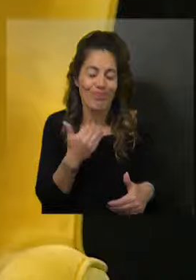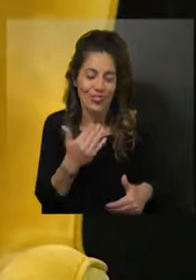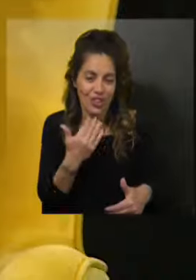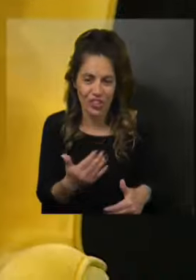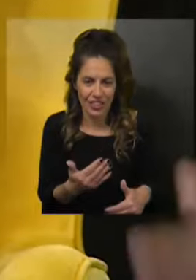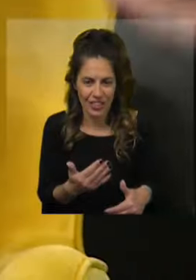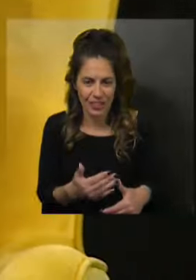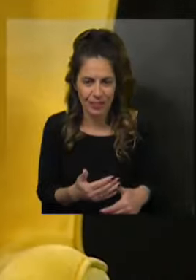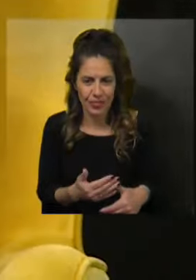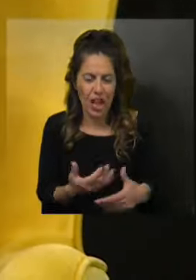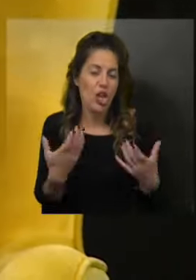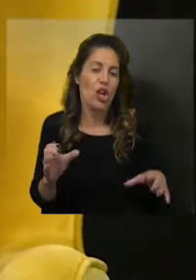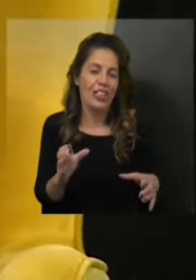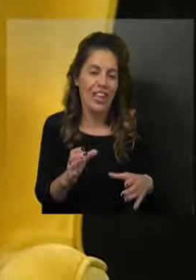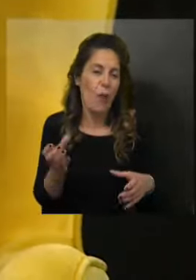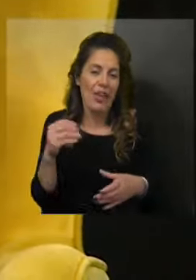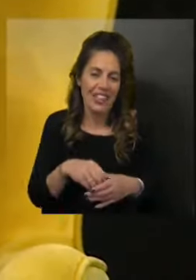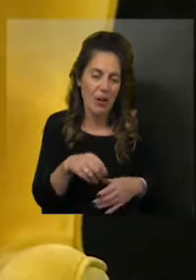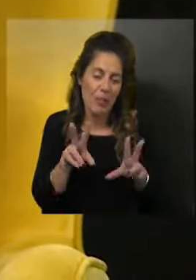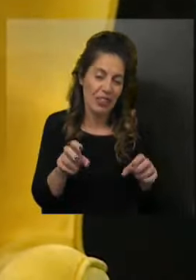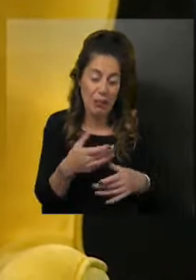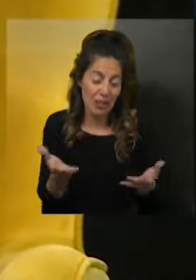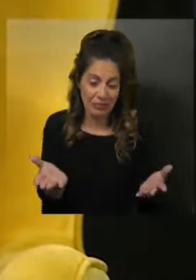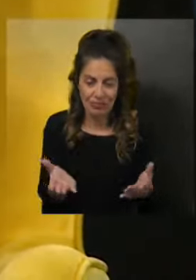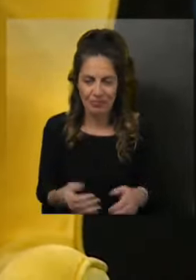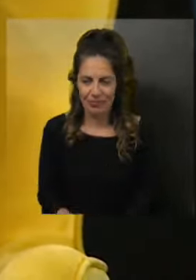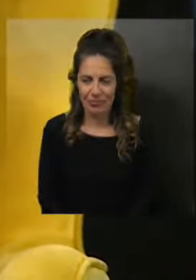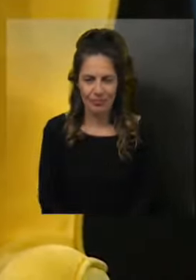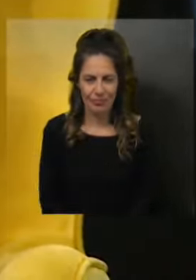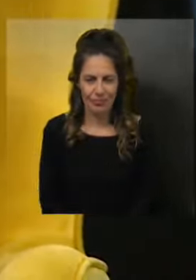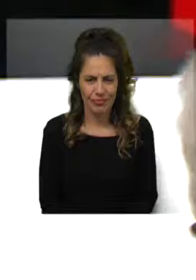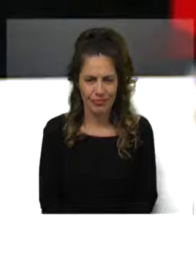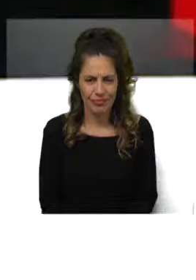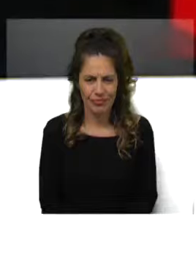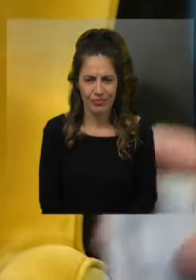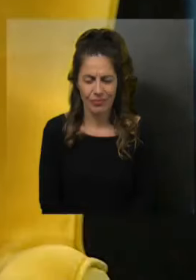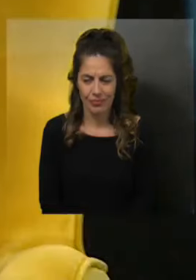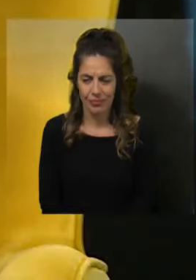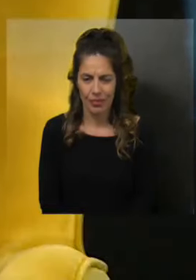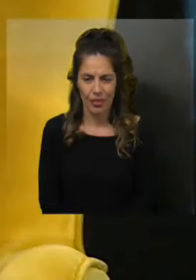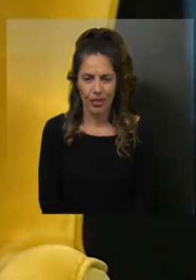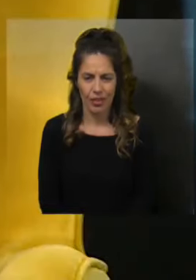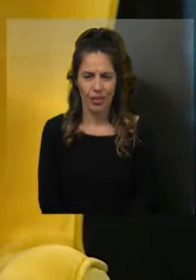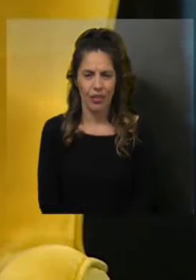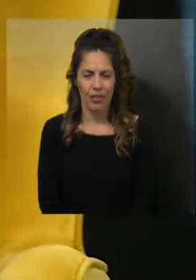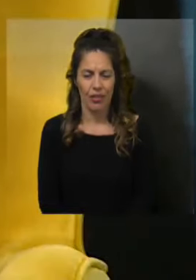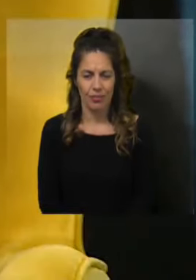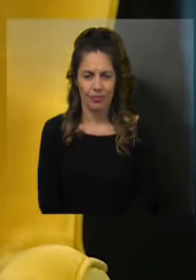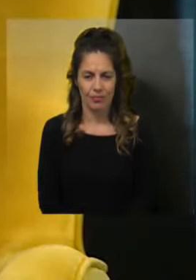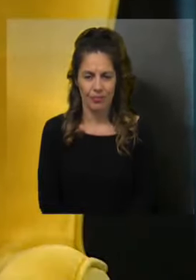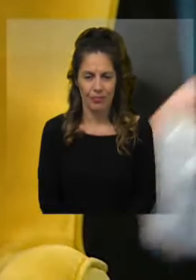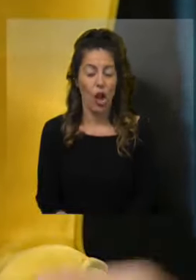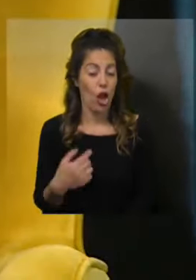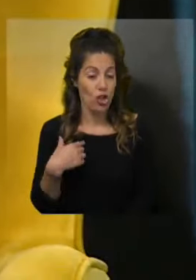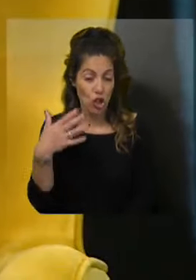y pero no los quiero meter en ese lío No si quieres no eh en